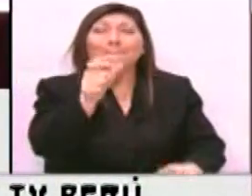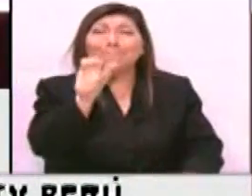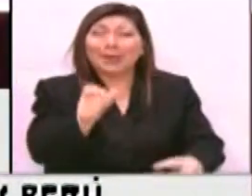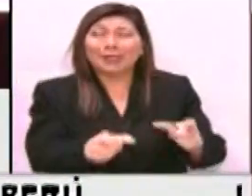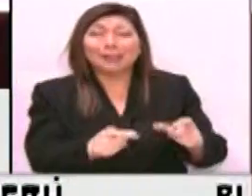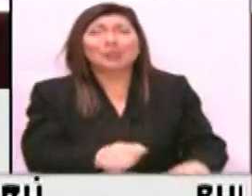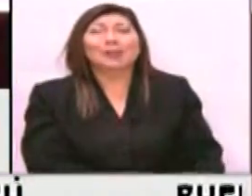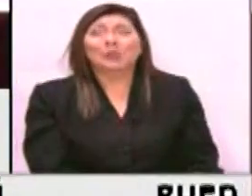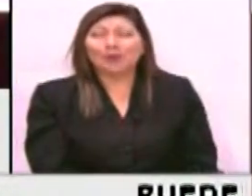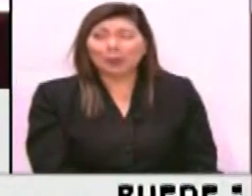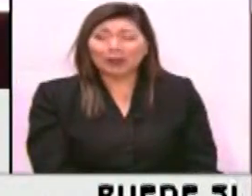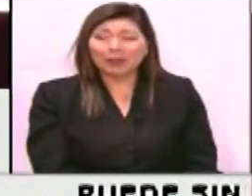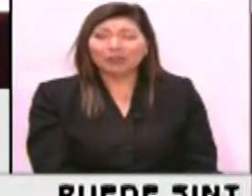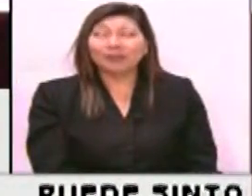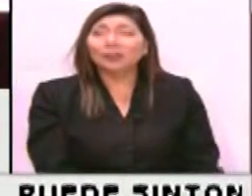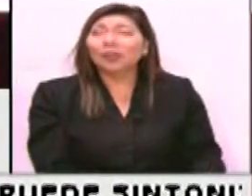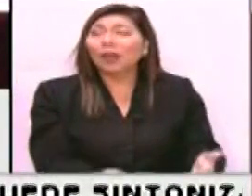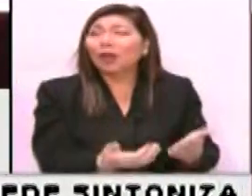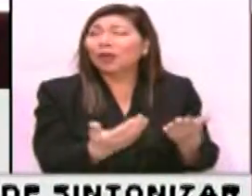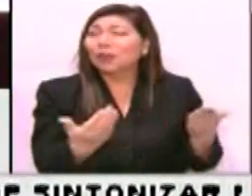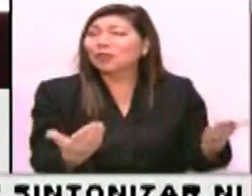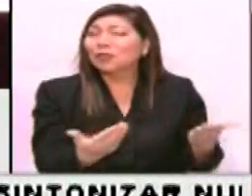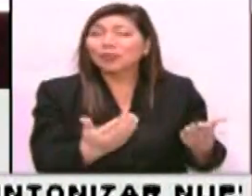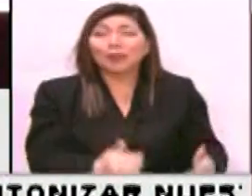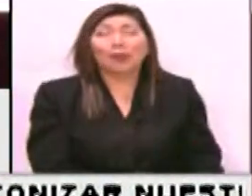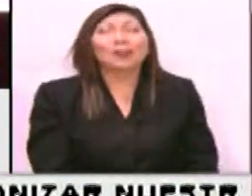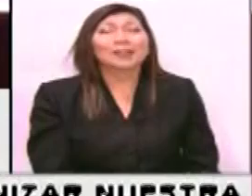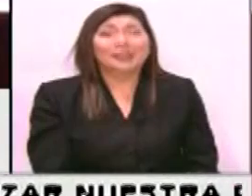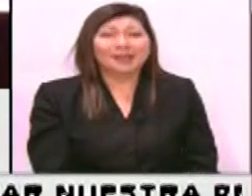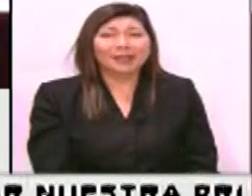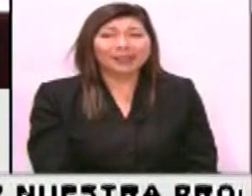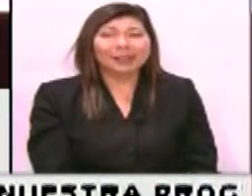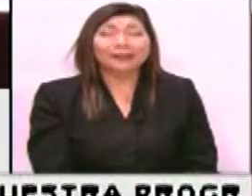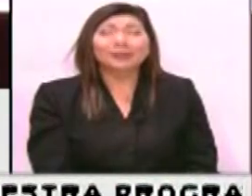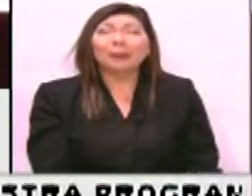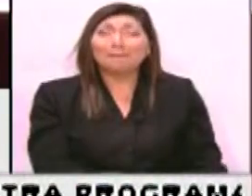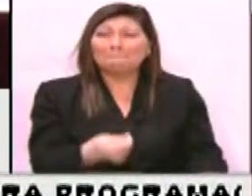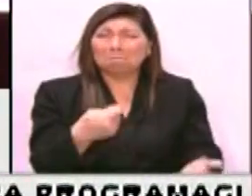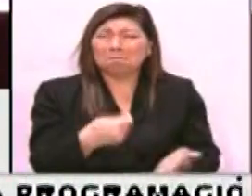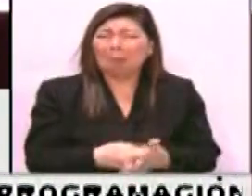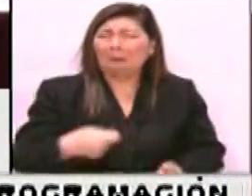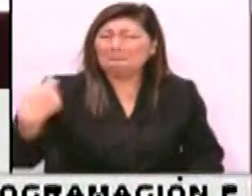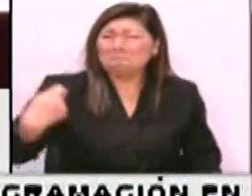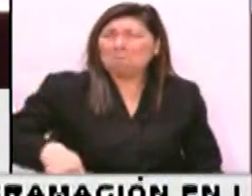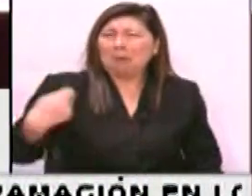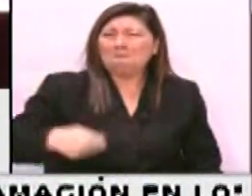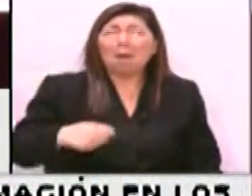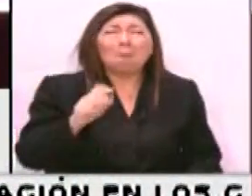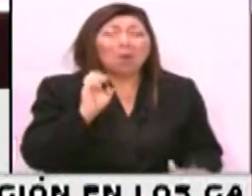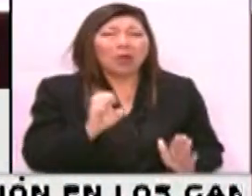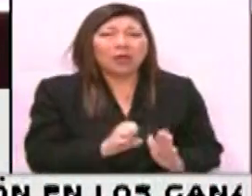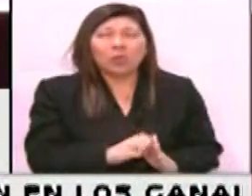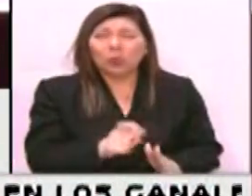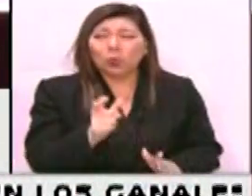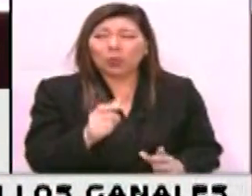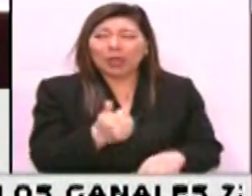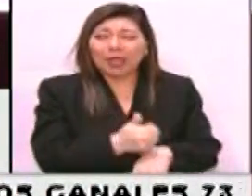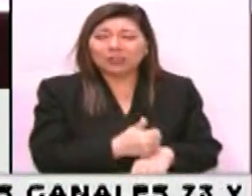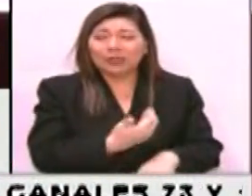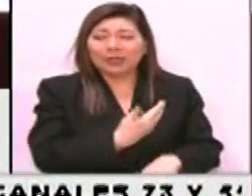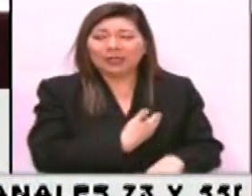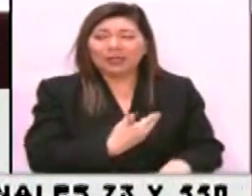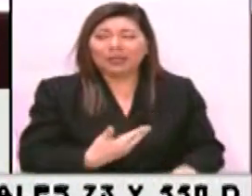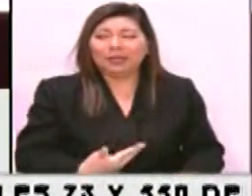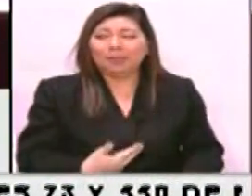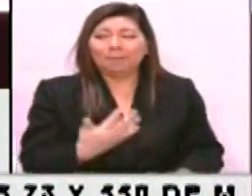personas, donde efectivamente se pagaron indemnizaciones, por ejemplo, a un asesor